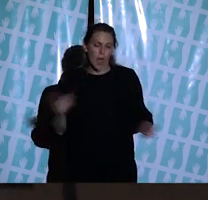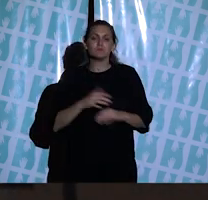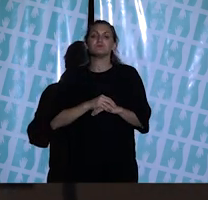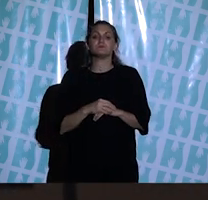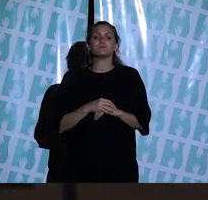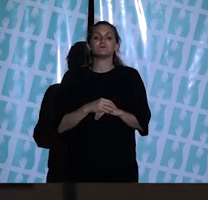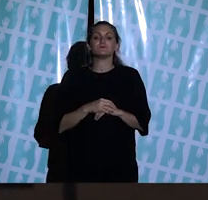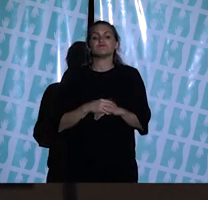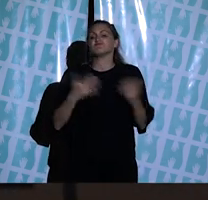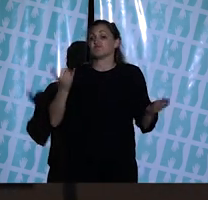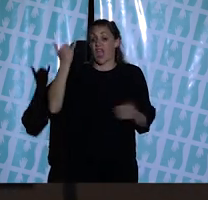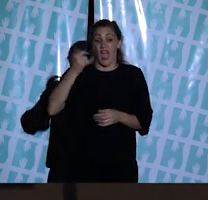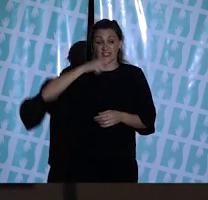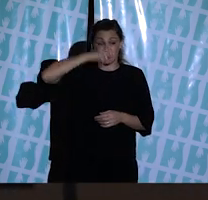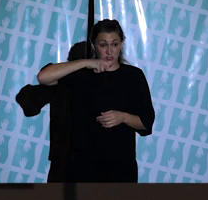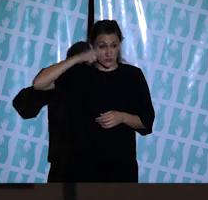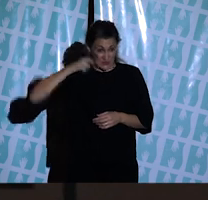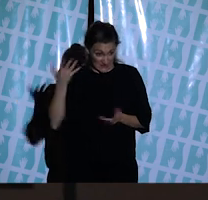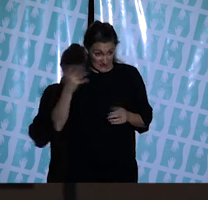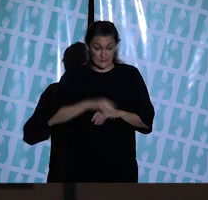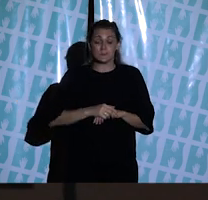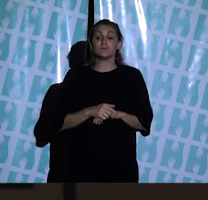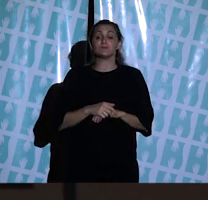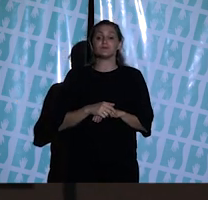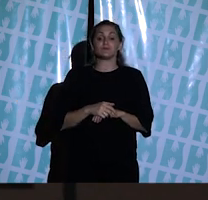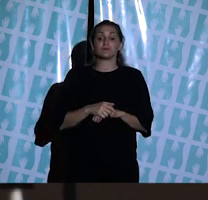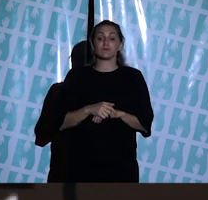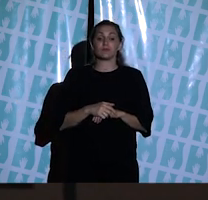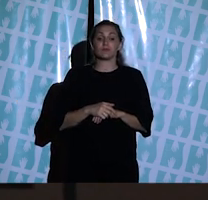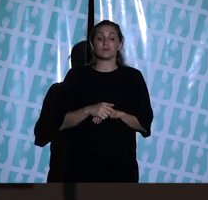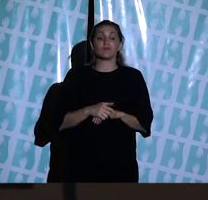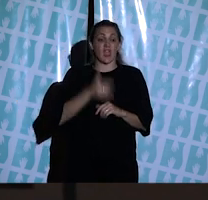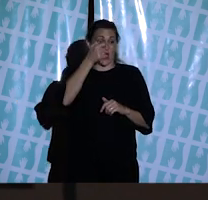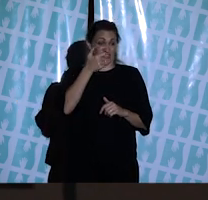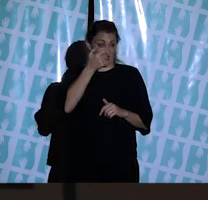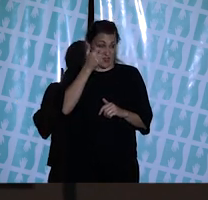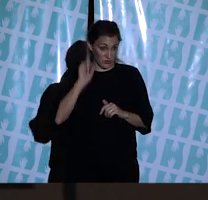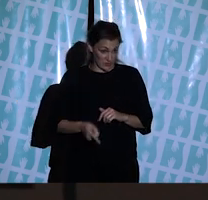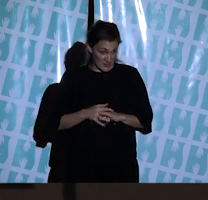yo tengo un cepillo de dientes y un encendedor